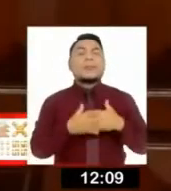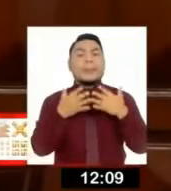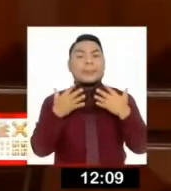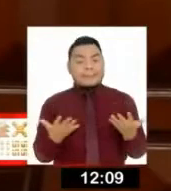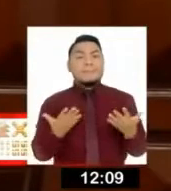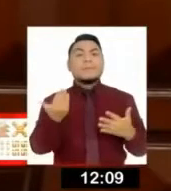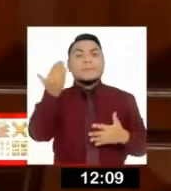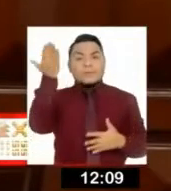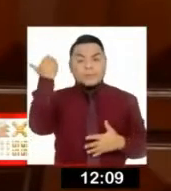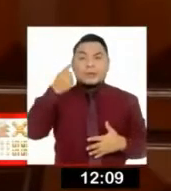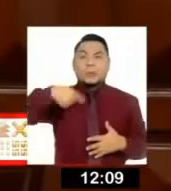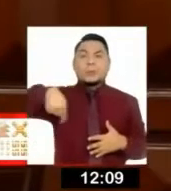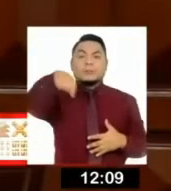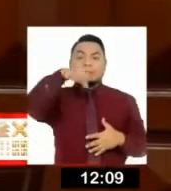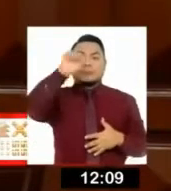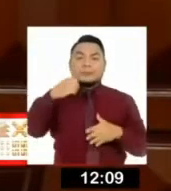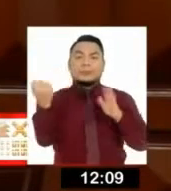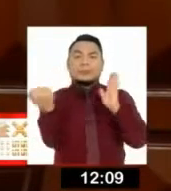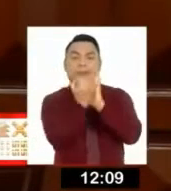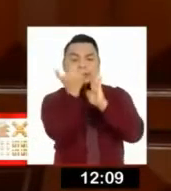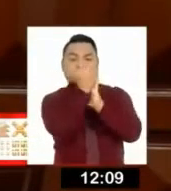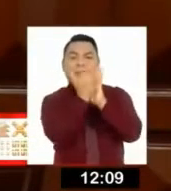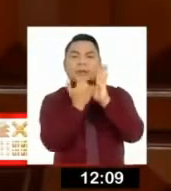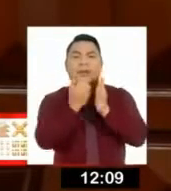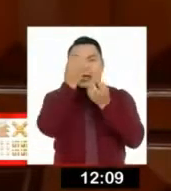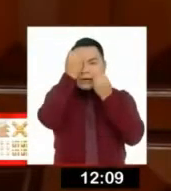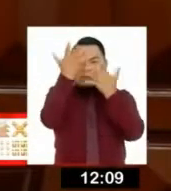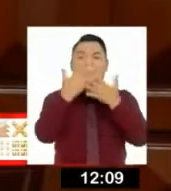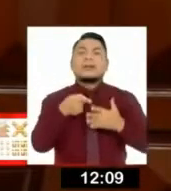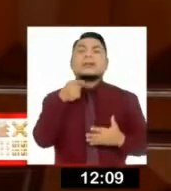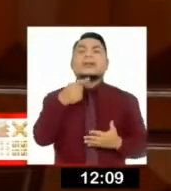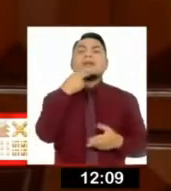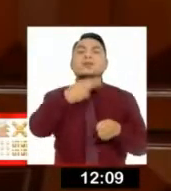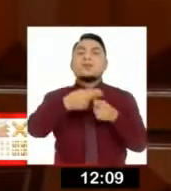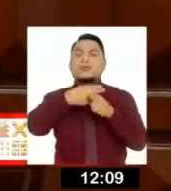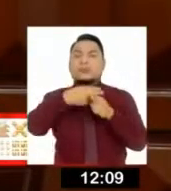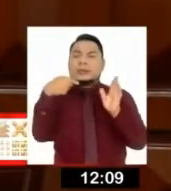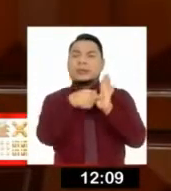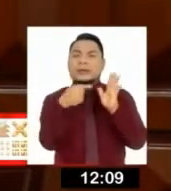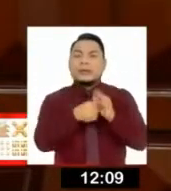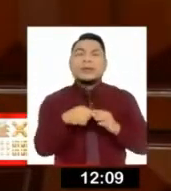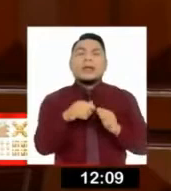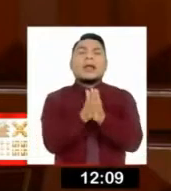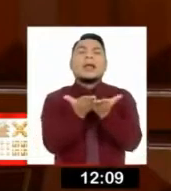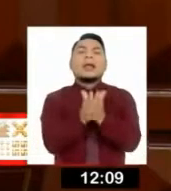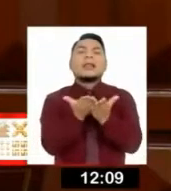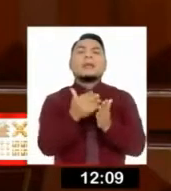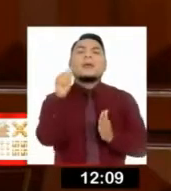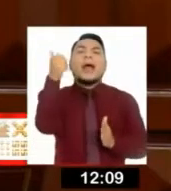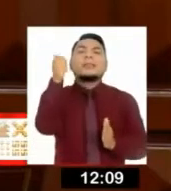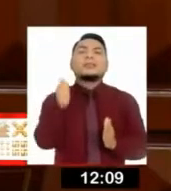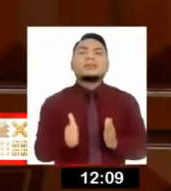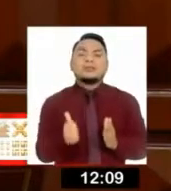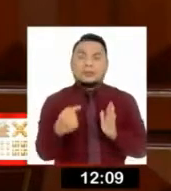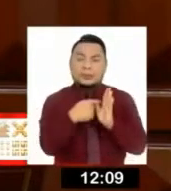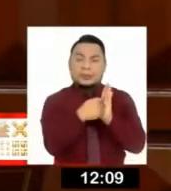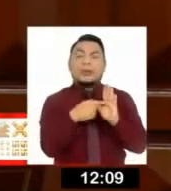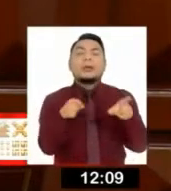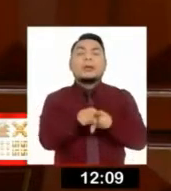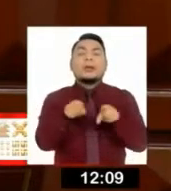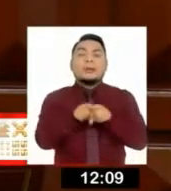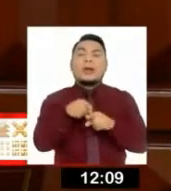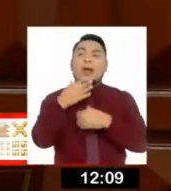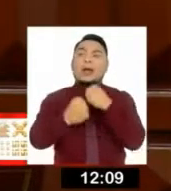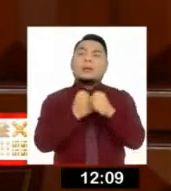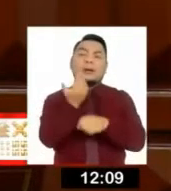fueron ampliamente registrados en el famoso informe inglés llamado el Libro Azul. Hasta los pasados